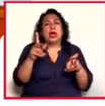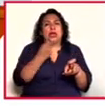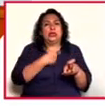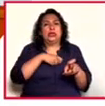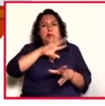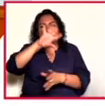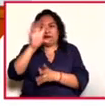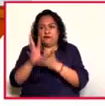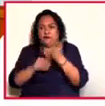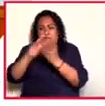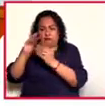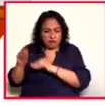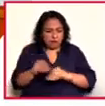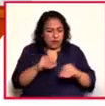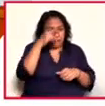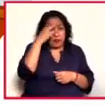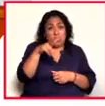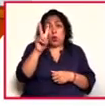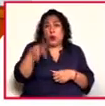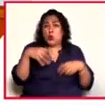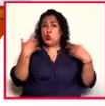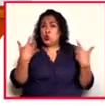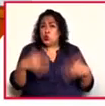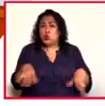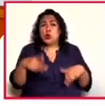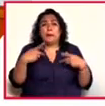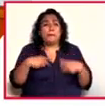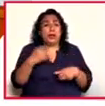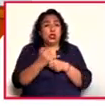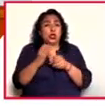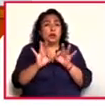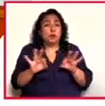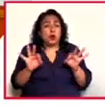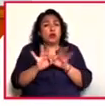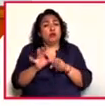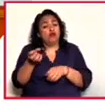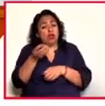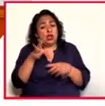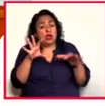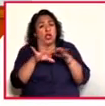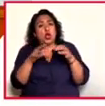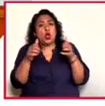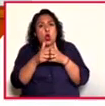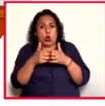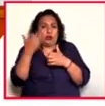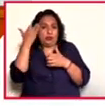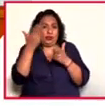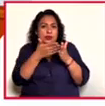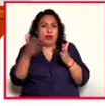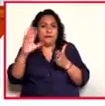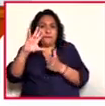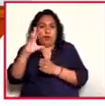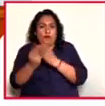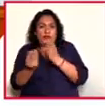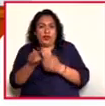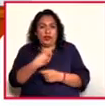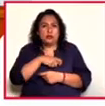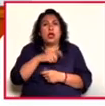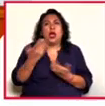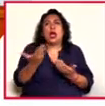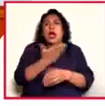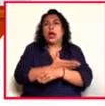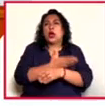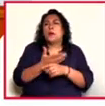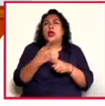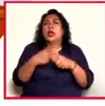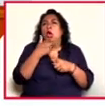México. Qué grandes aportes, qué grandes personajes nos vinculan con este momento histórico. Y lo acompaña para este fin el historiador